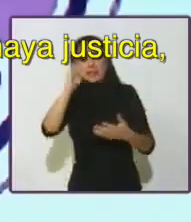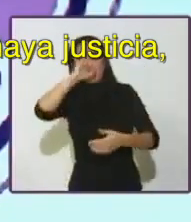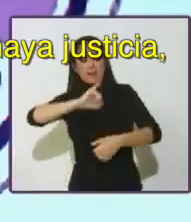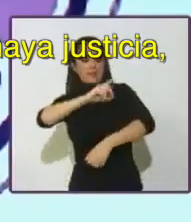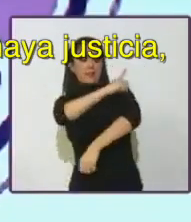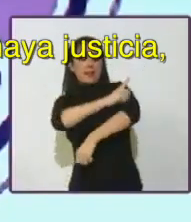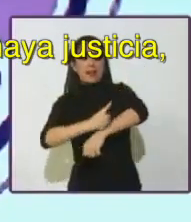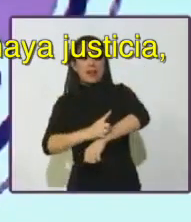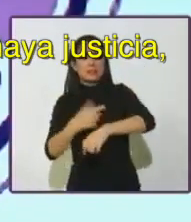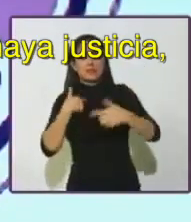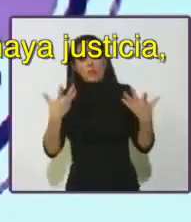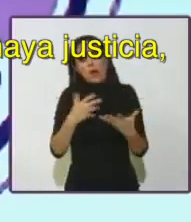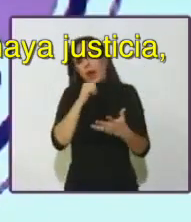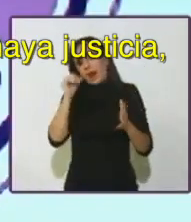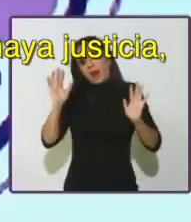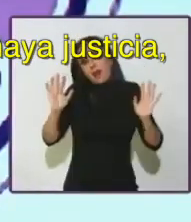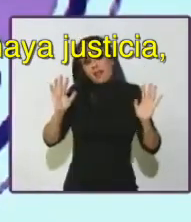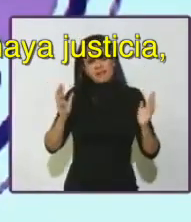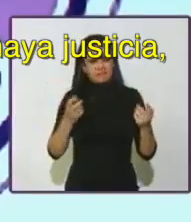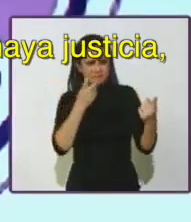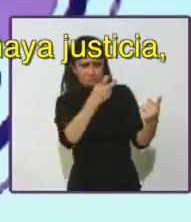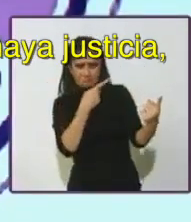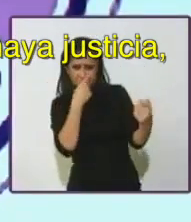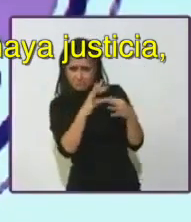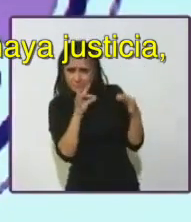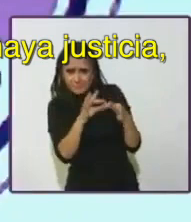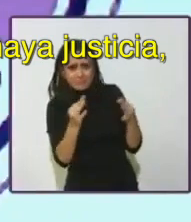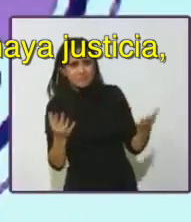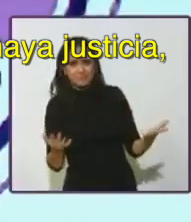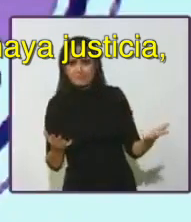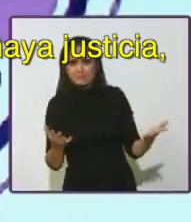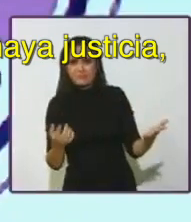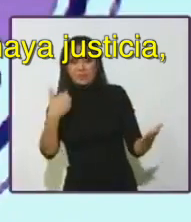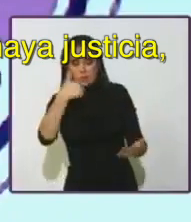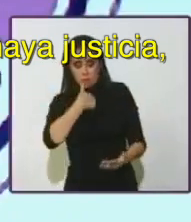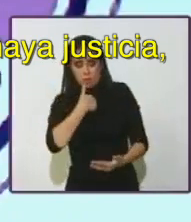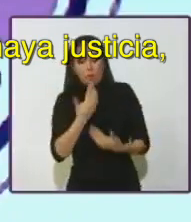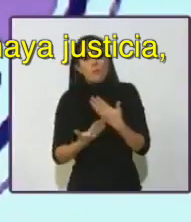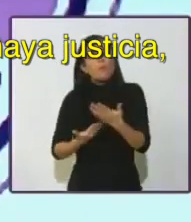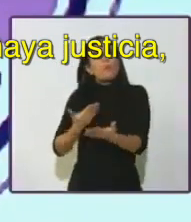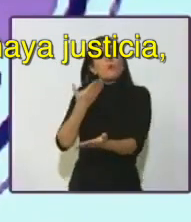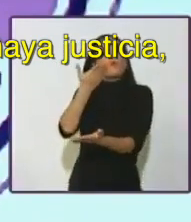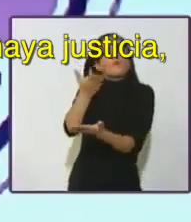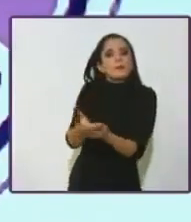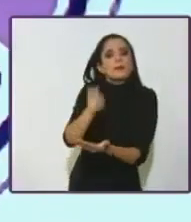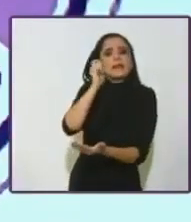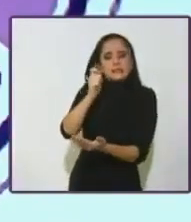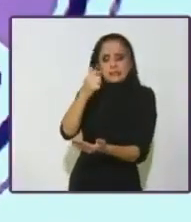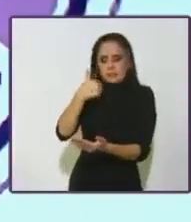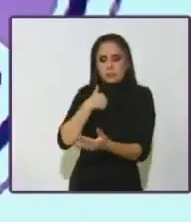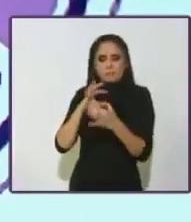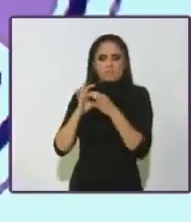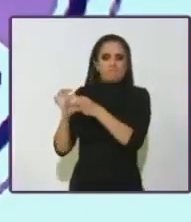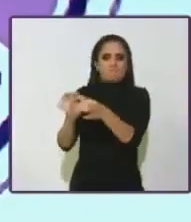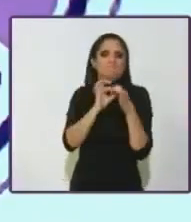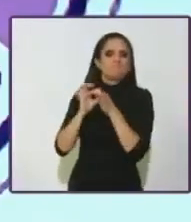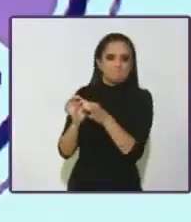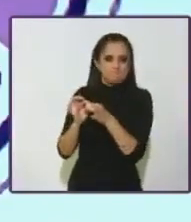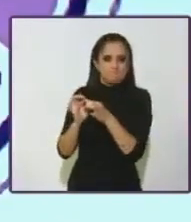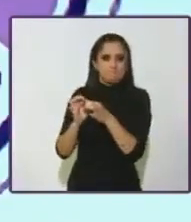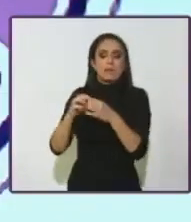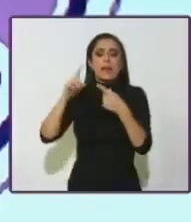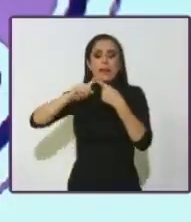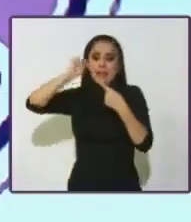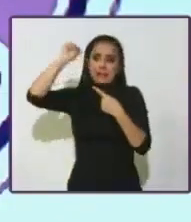que es urgente hacer que las leyes se cumplan para que haya justicia, lograr equidad y respeto a los derechos humanos. Al respecto, precisó que